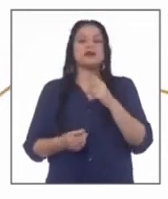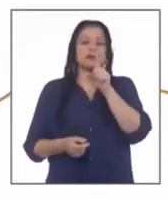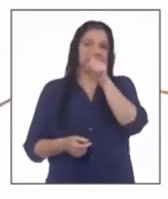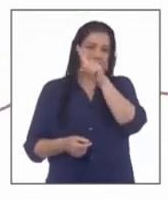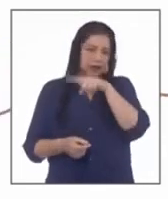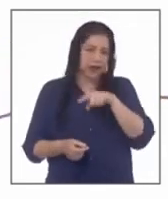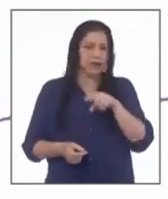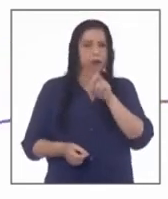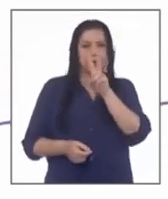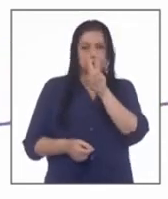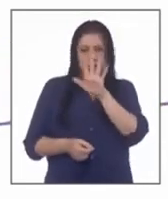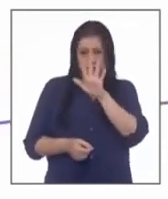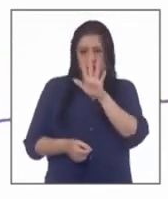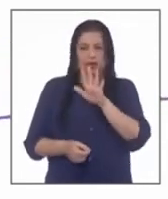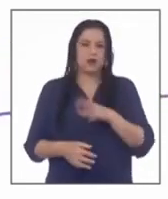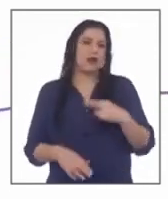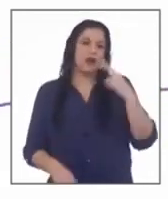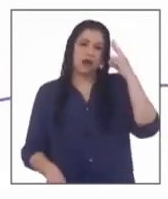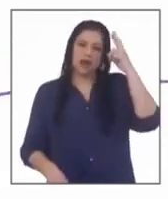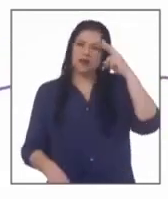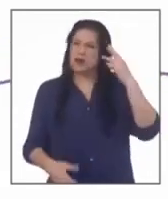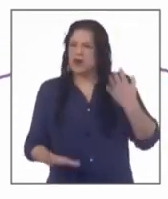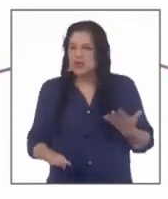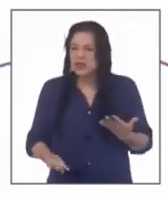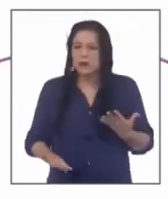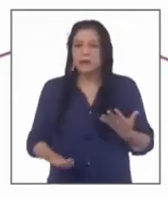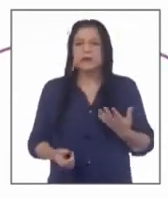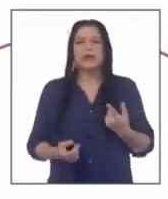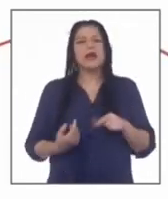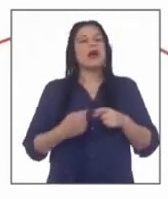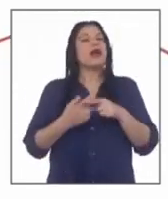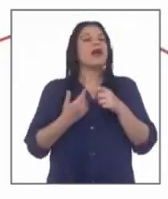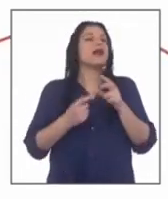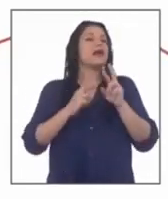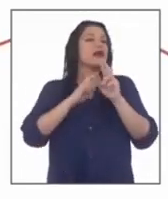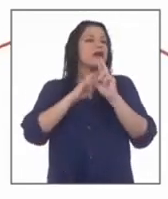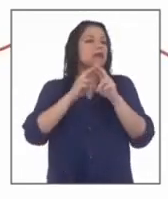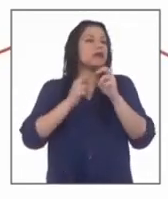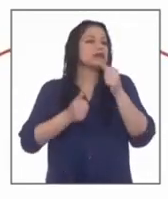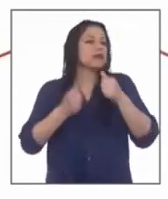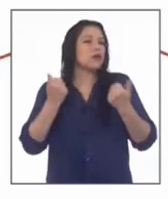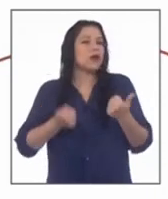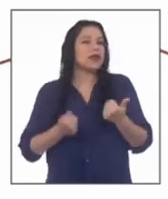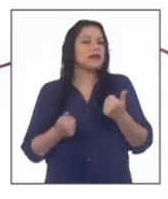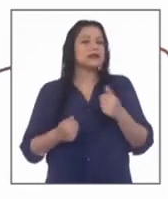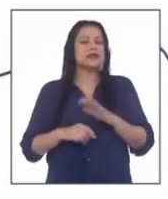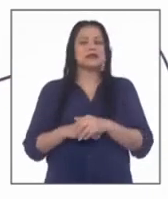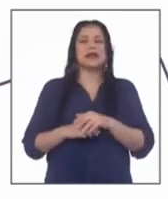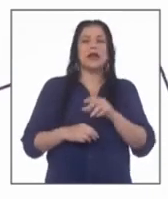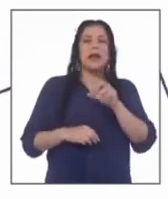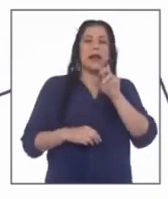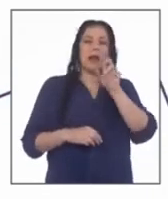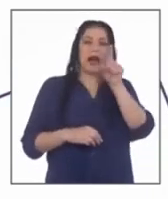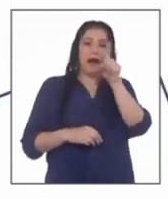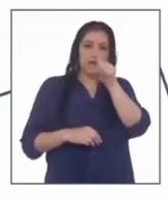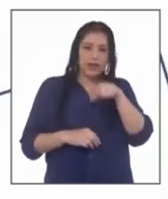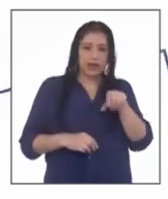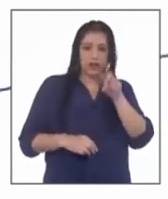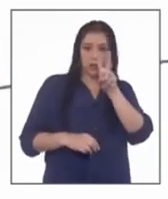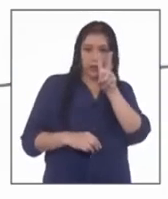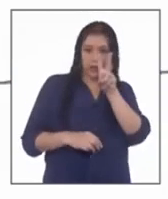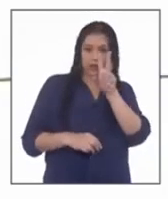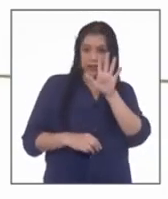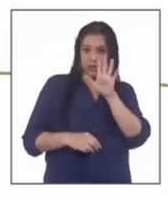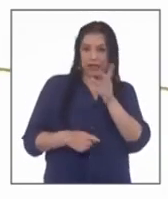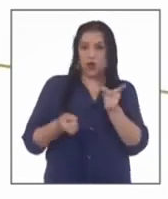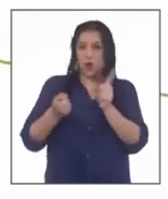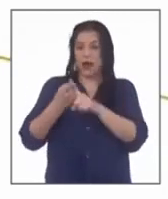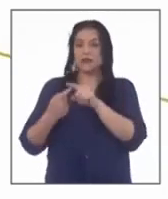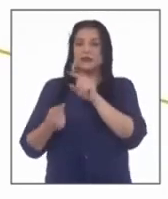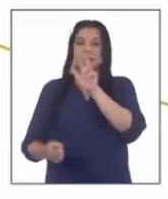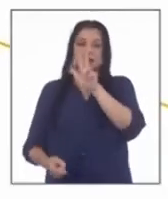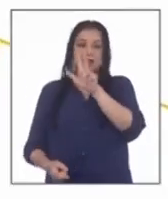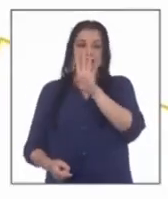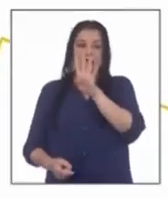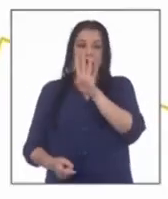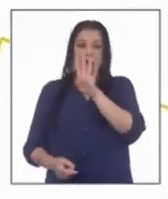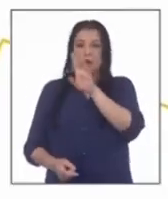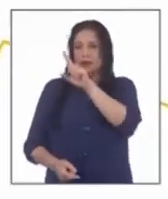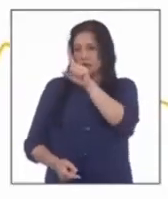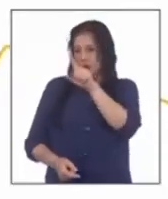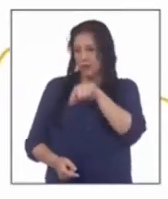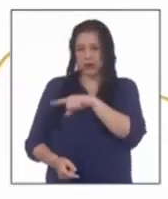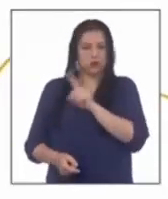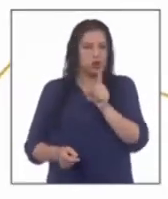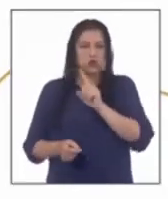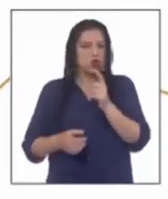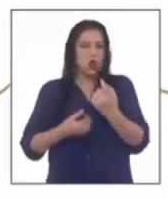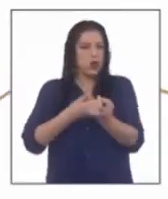en 25. Por lo tanto, el intervalo resultante es un intervalo abierto desde 25 a 34, es decir, no consideramos